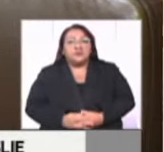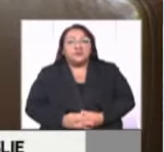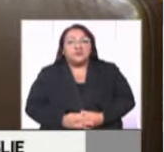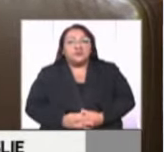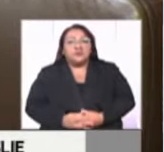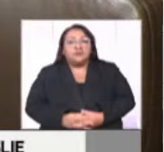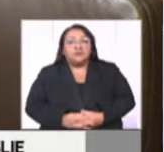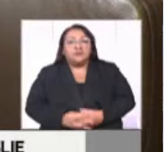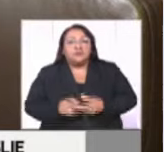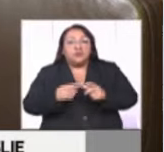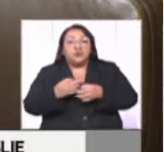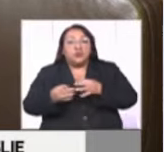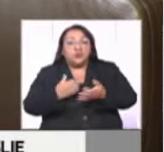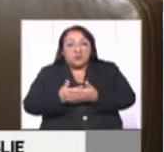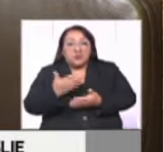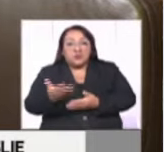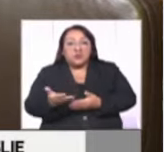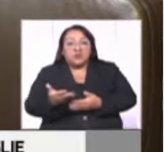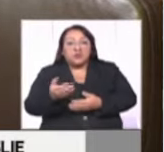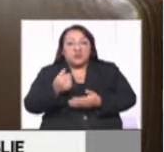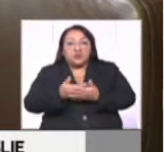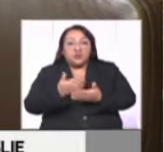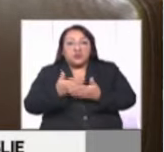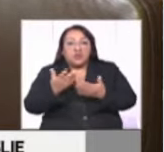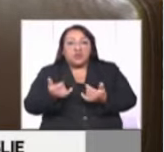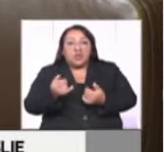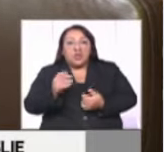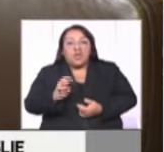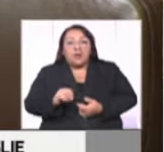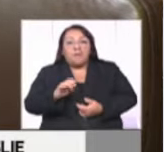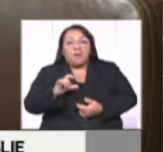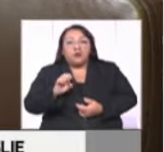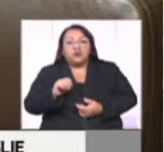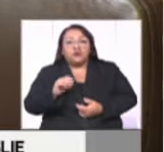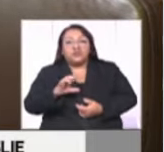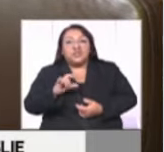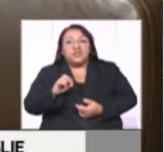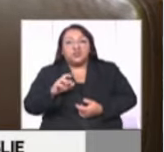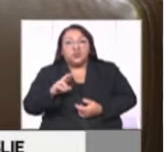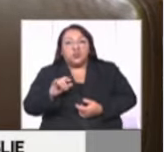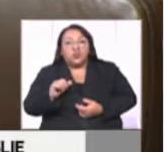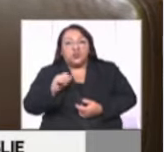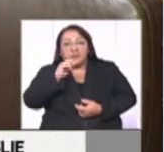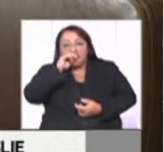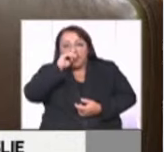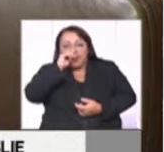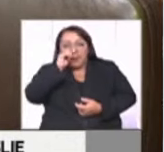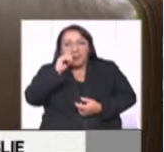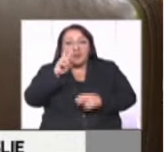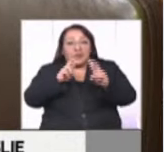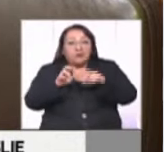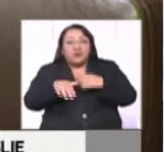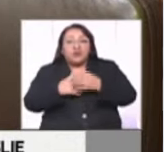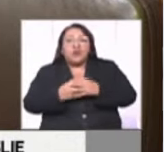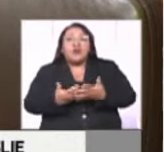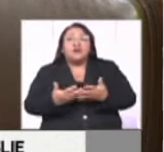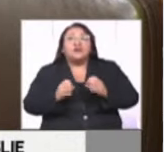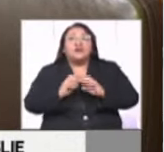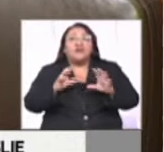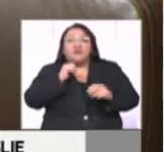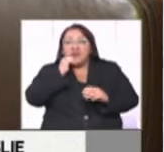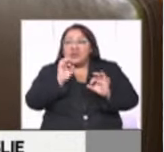hechos que he mencionado, que han sido parte del sustento en la moción de censura, digamos, revisten condiciones claras de